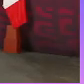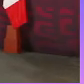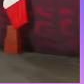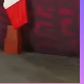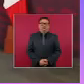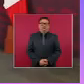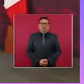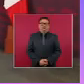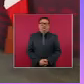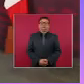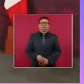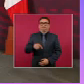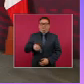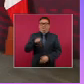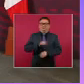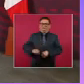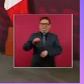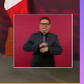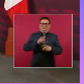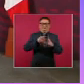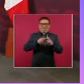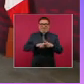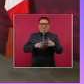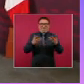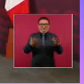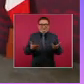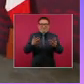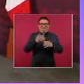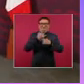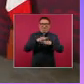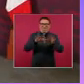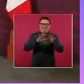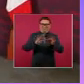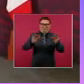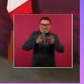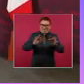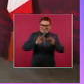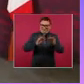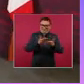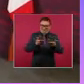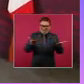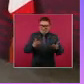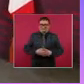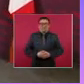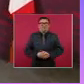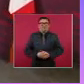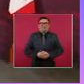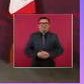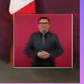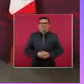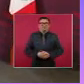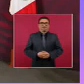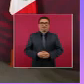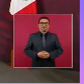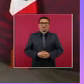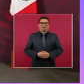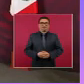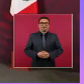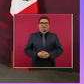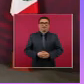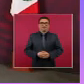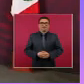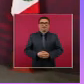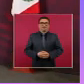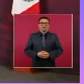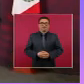Iniciamos la semana con un informe que vamos